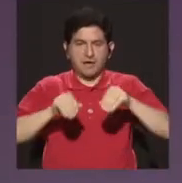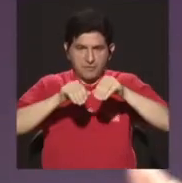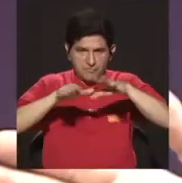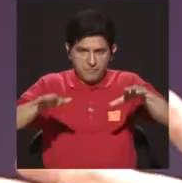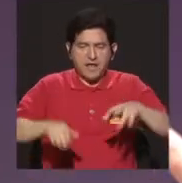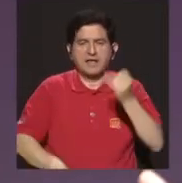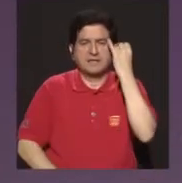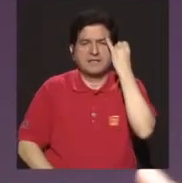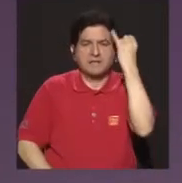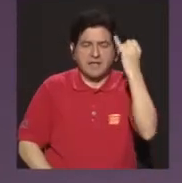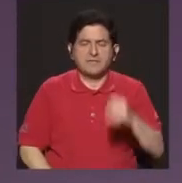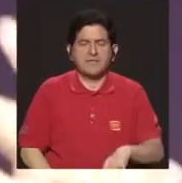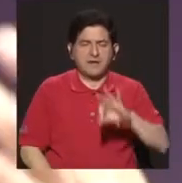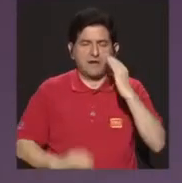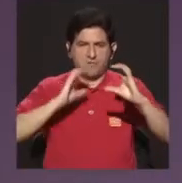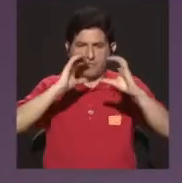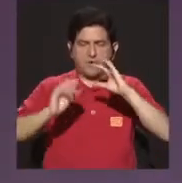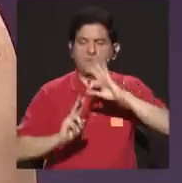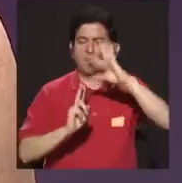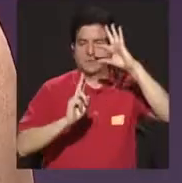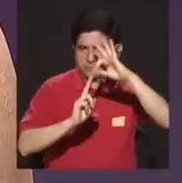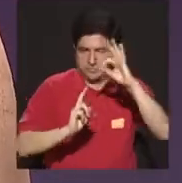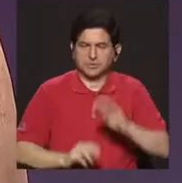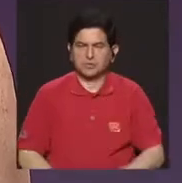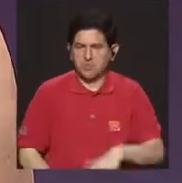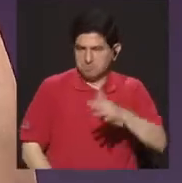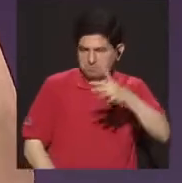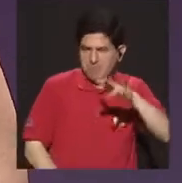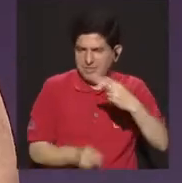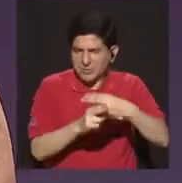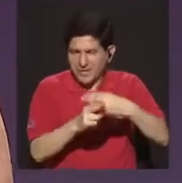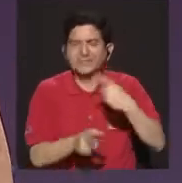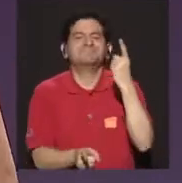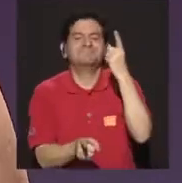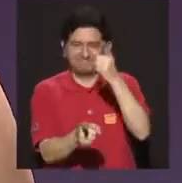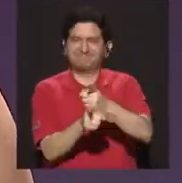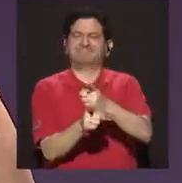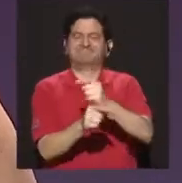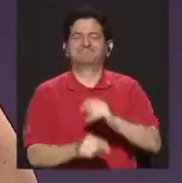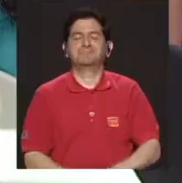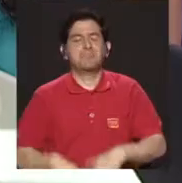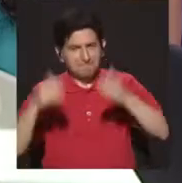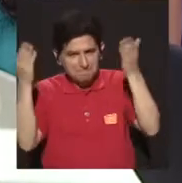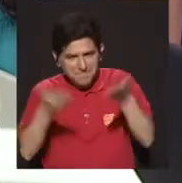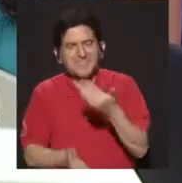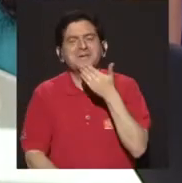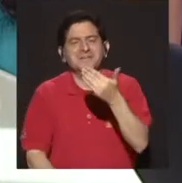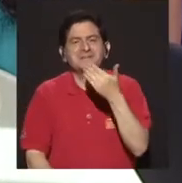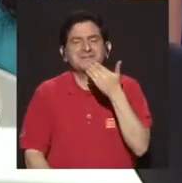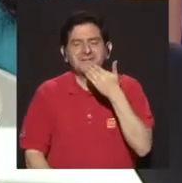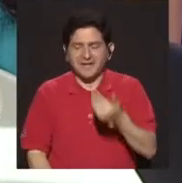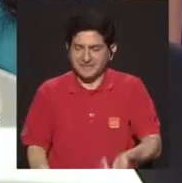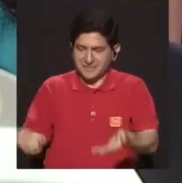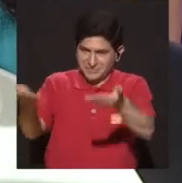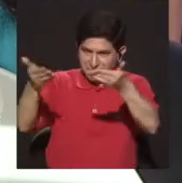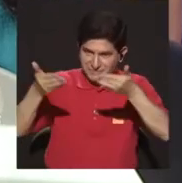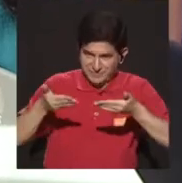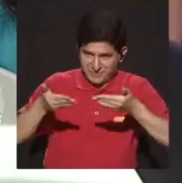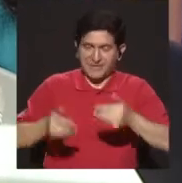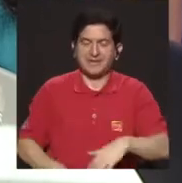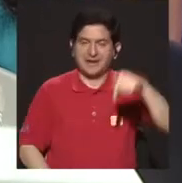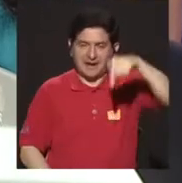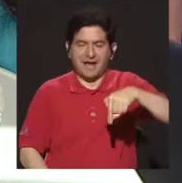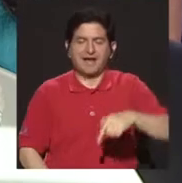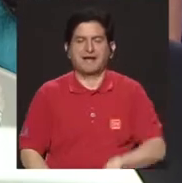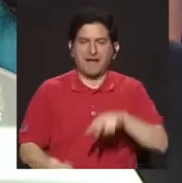iniciativas de medios de comunicación alternativos algo así de seguramente bienvenidas muchas gracias por estar con nosotras en miradas